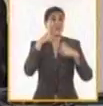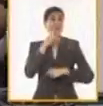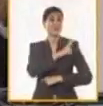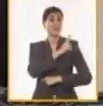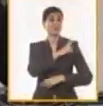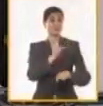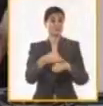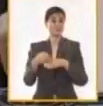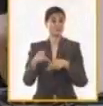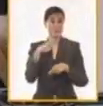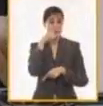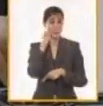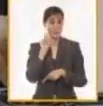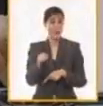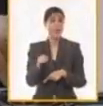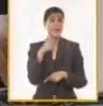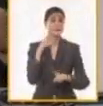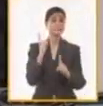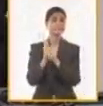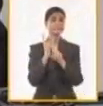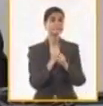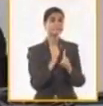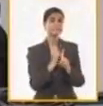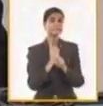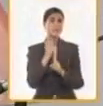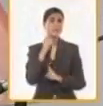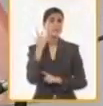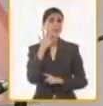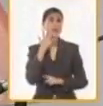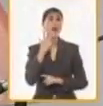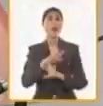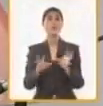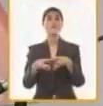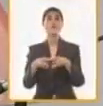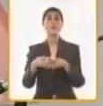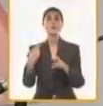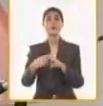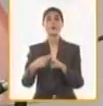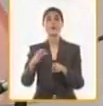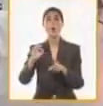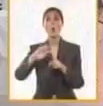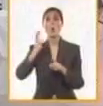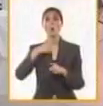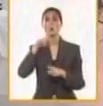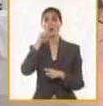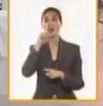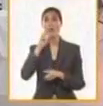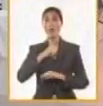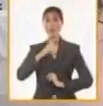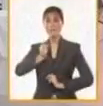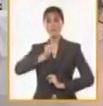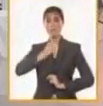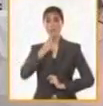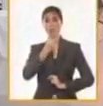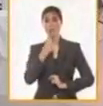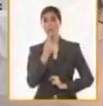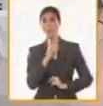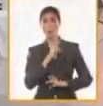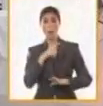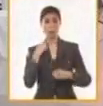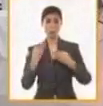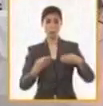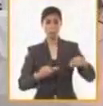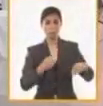ejército ucraniano con asesores de la OTAN. Pero no lo dicen los grandes medios. Ellos dicen que murieron civiles ucranianos. Y esa